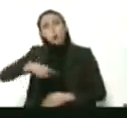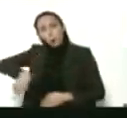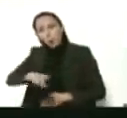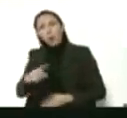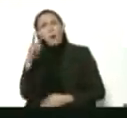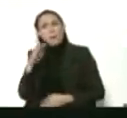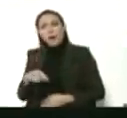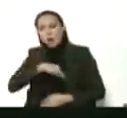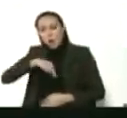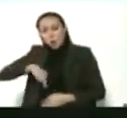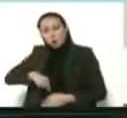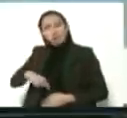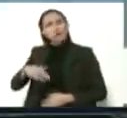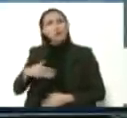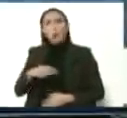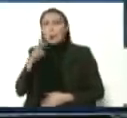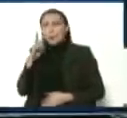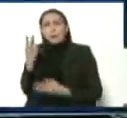podamos nosotros apreciar,